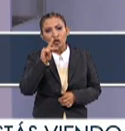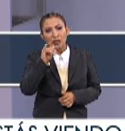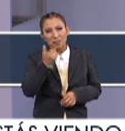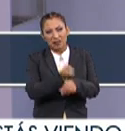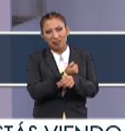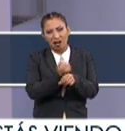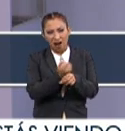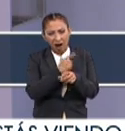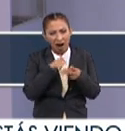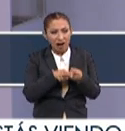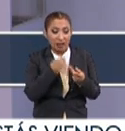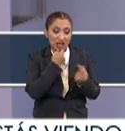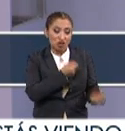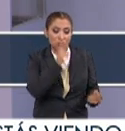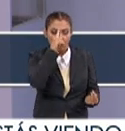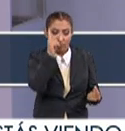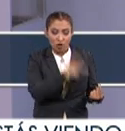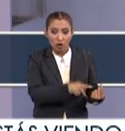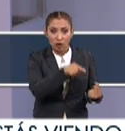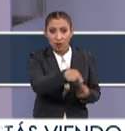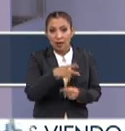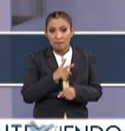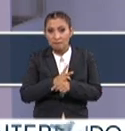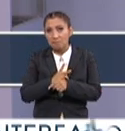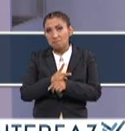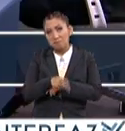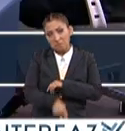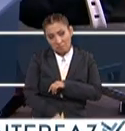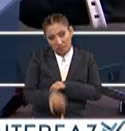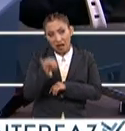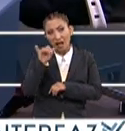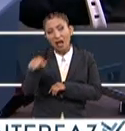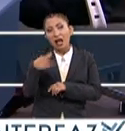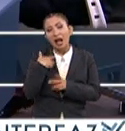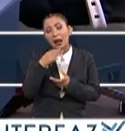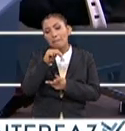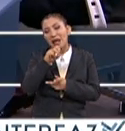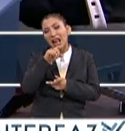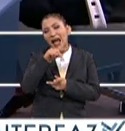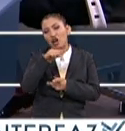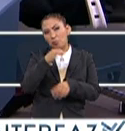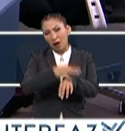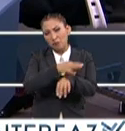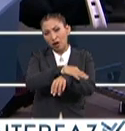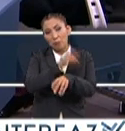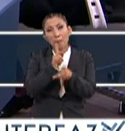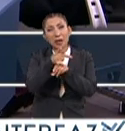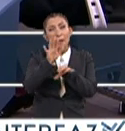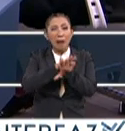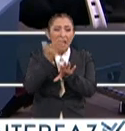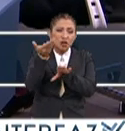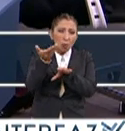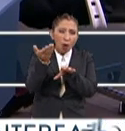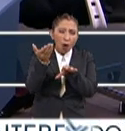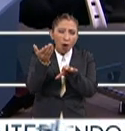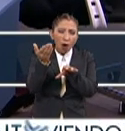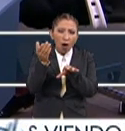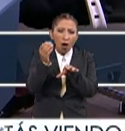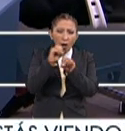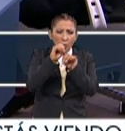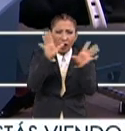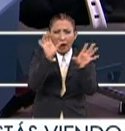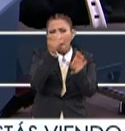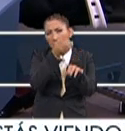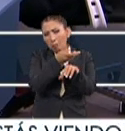leucemias, en niños sobre todo. El de piel, que comentó. Sí, el de piel, el melanoma. Como somos de piel un poquito menos